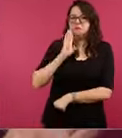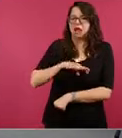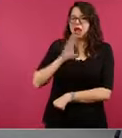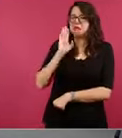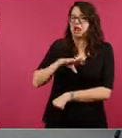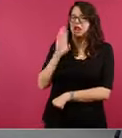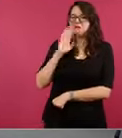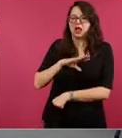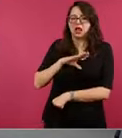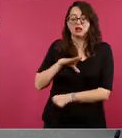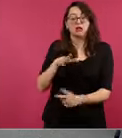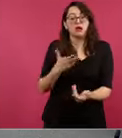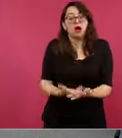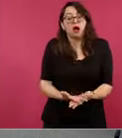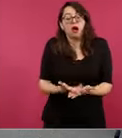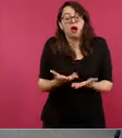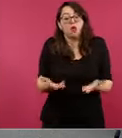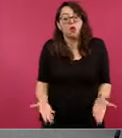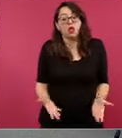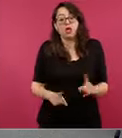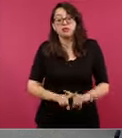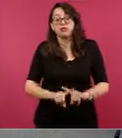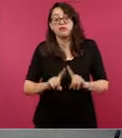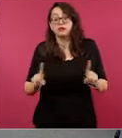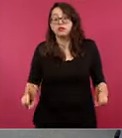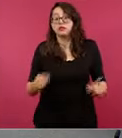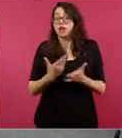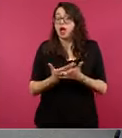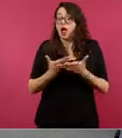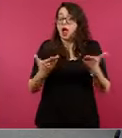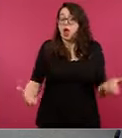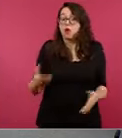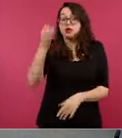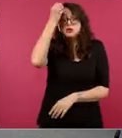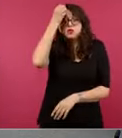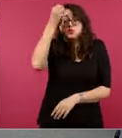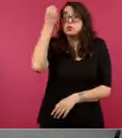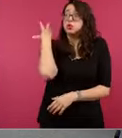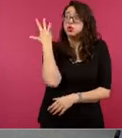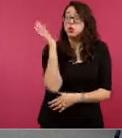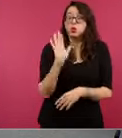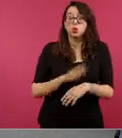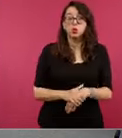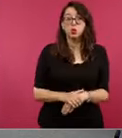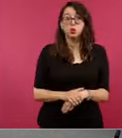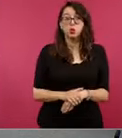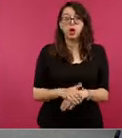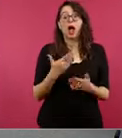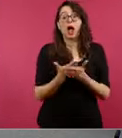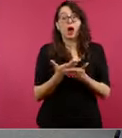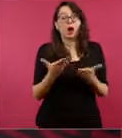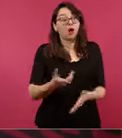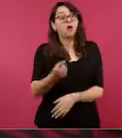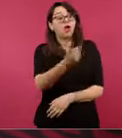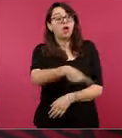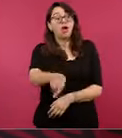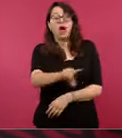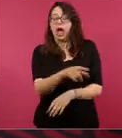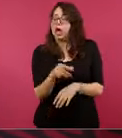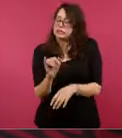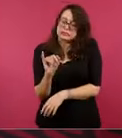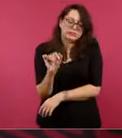contrario, ya son defensores de